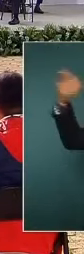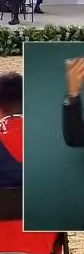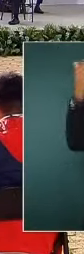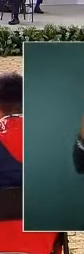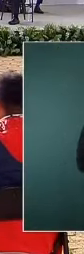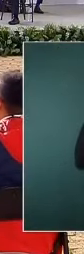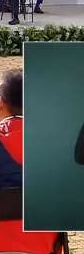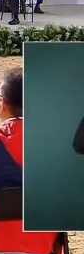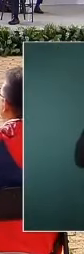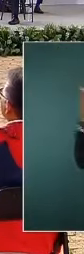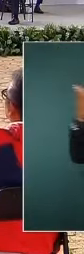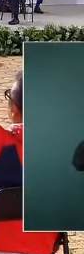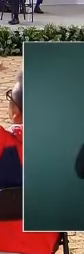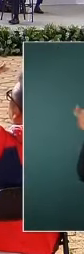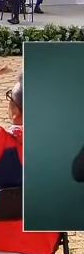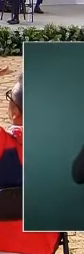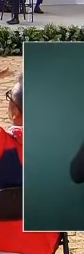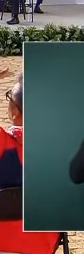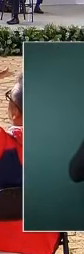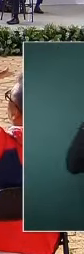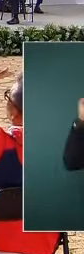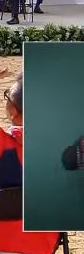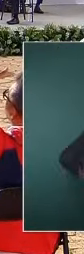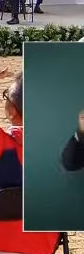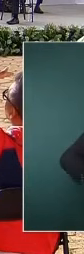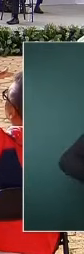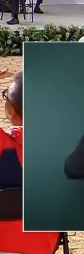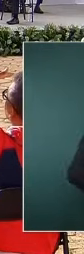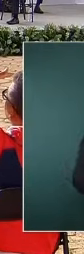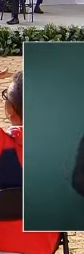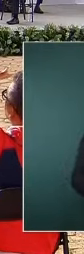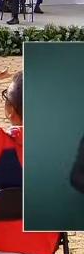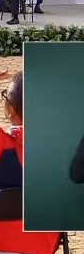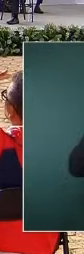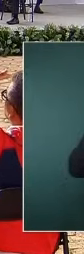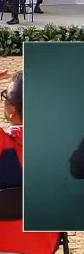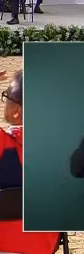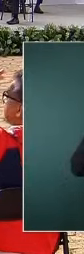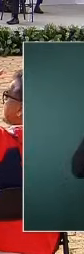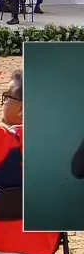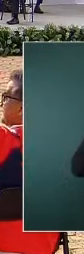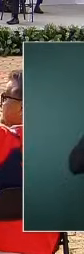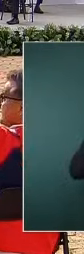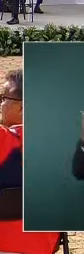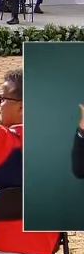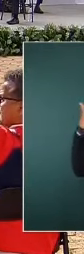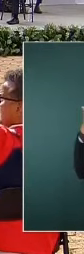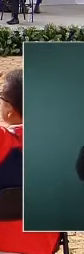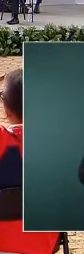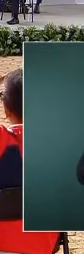miren lo que escribió hace 3 días, léelo, ¿no?